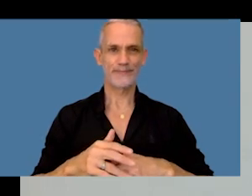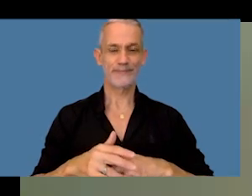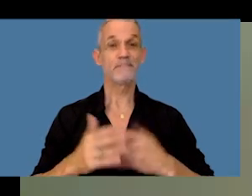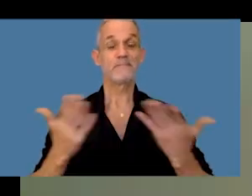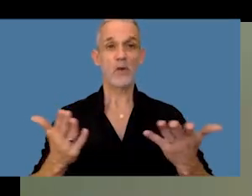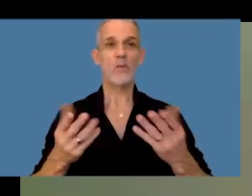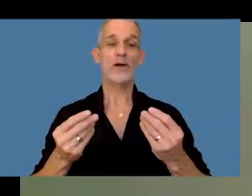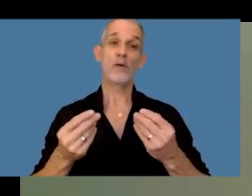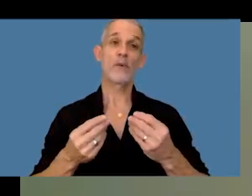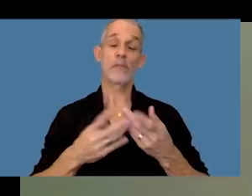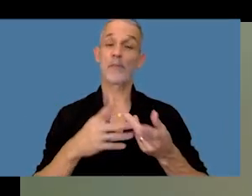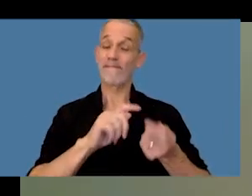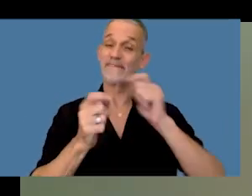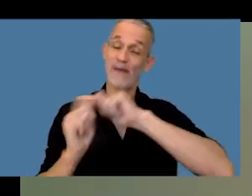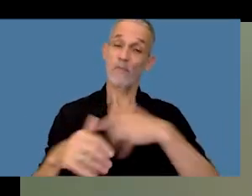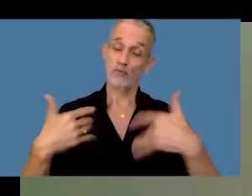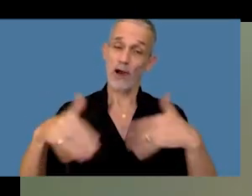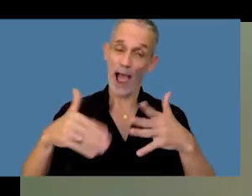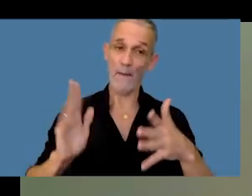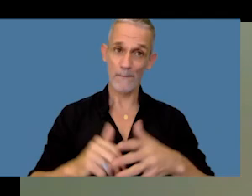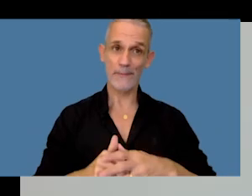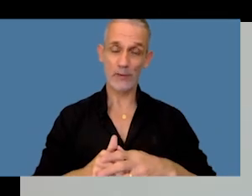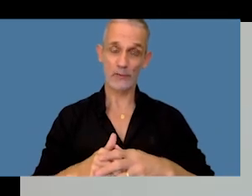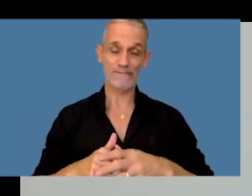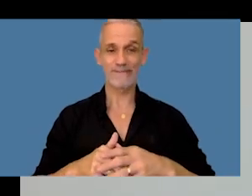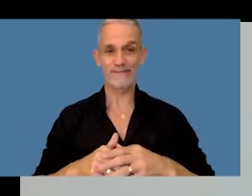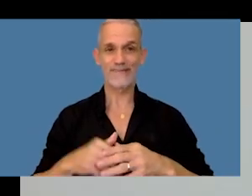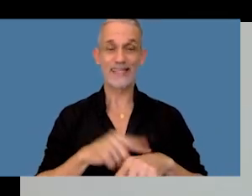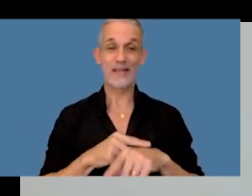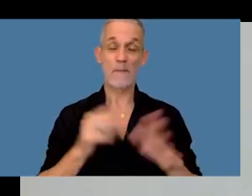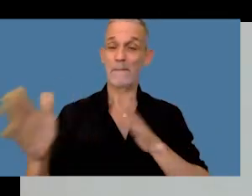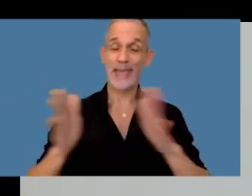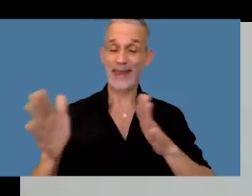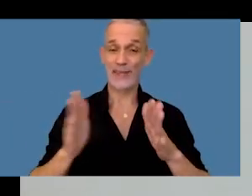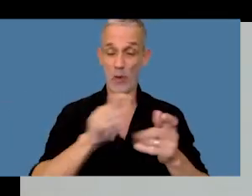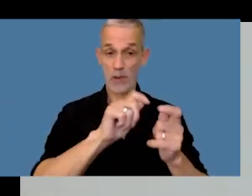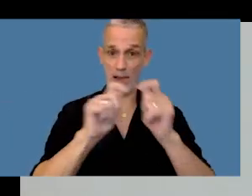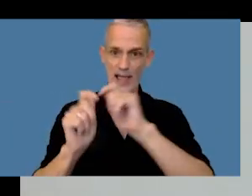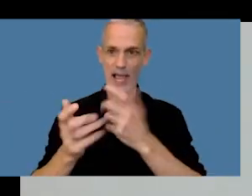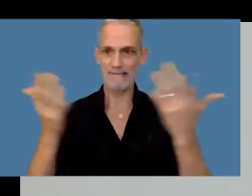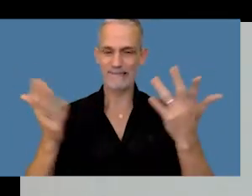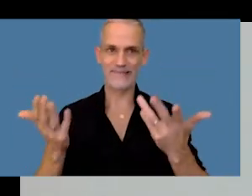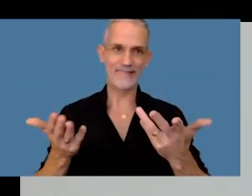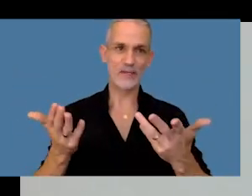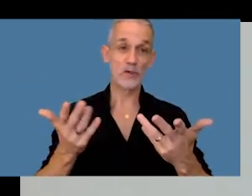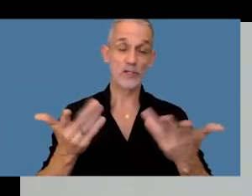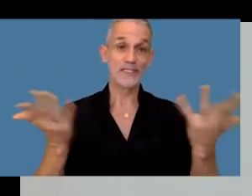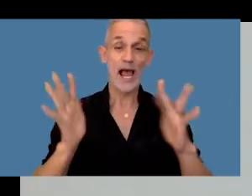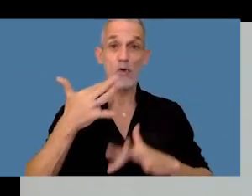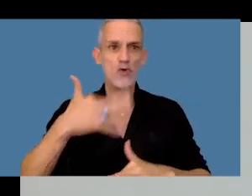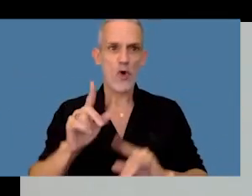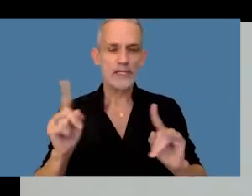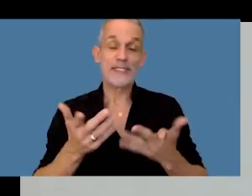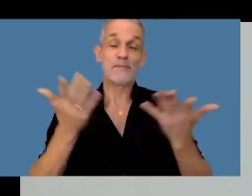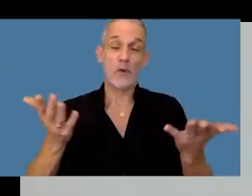bueno, muchos cambios hemos tenido en este, La verdad que en sí, este no, el último monotributo periodo. a esta altura es incomprensible, ¿no? Pero